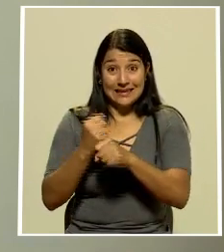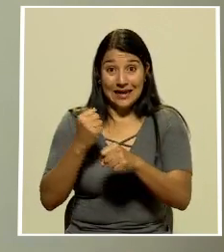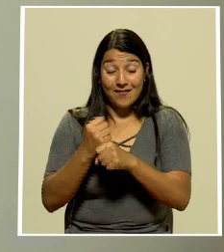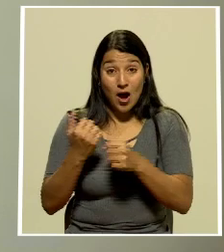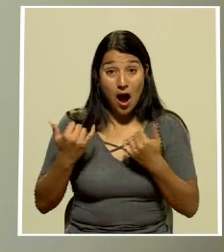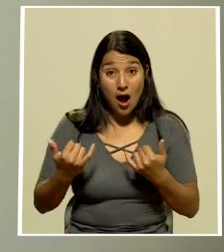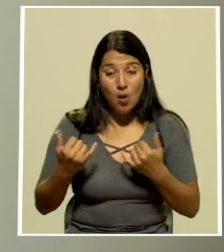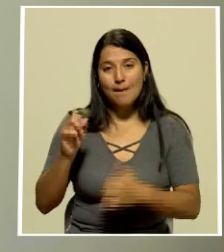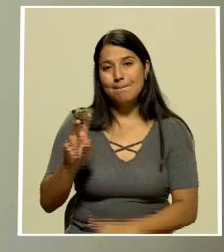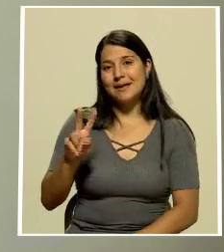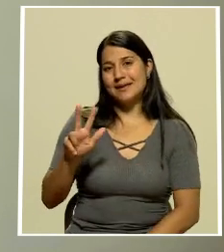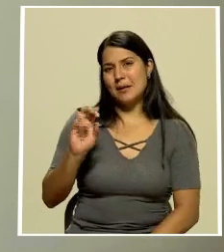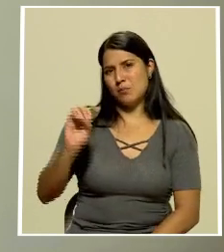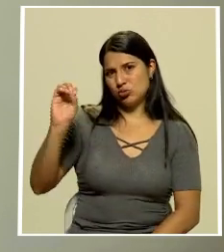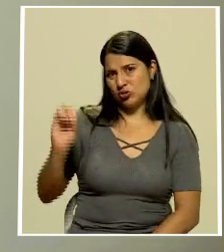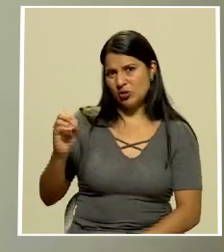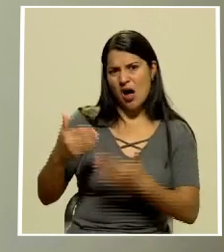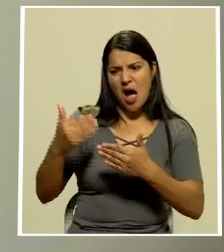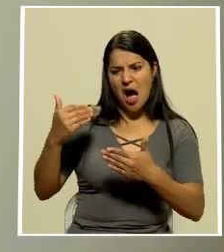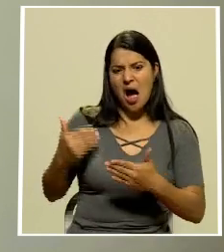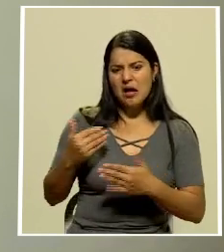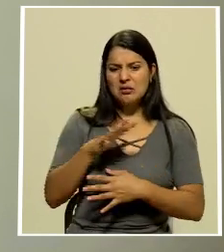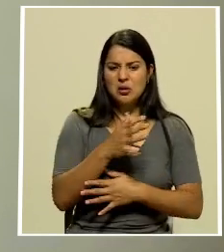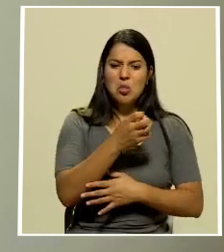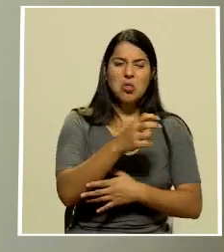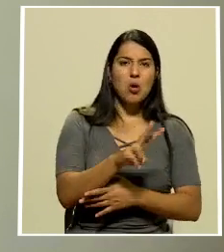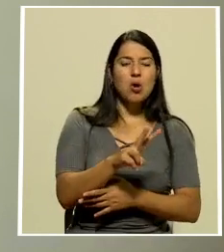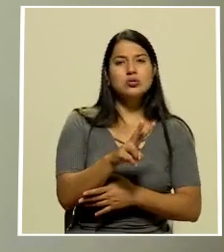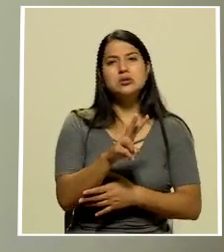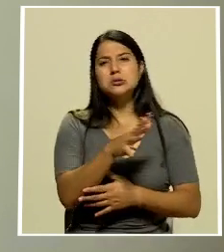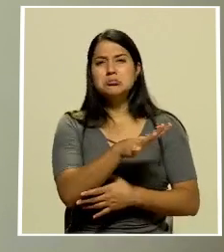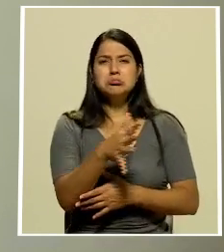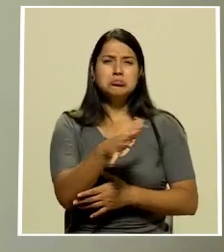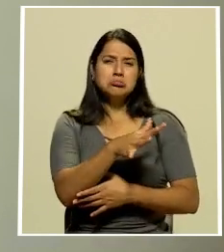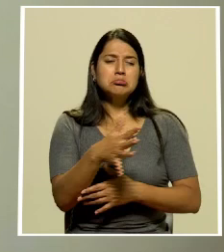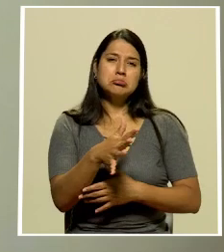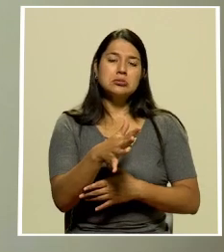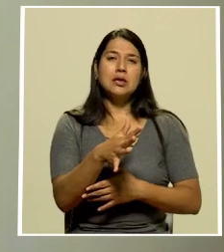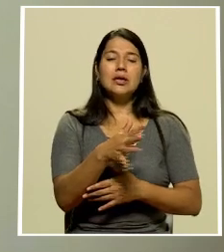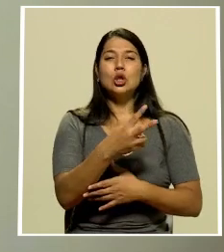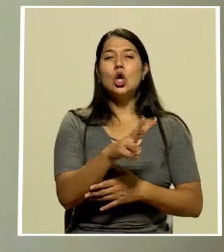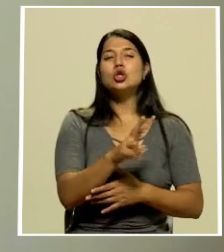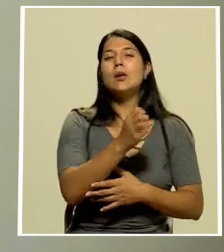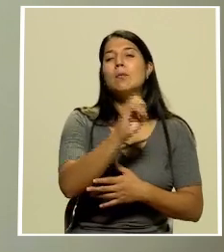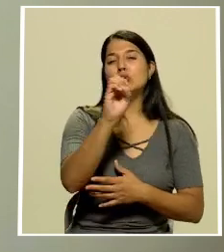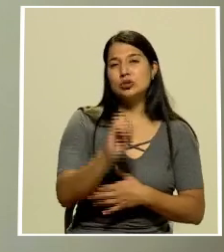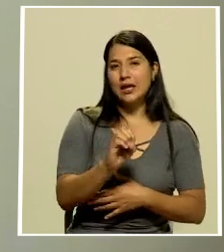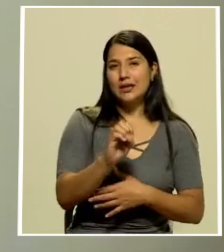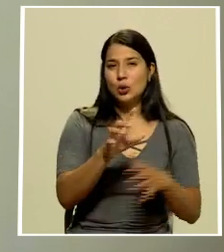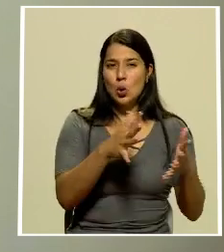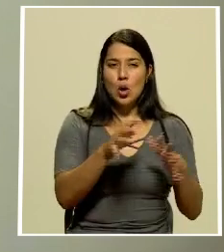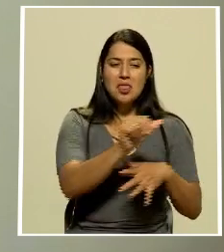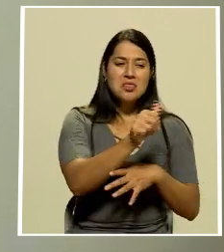Antes andaba en términos de 12 o relativo más o menos de